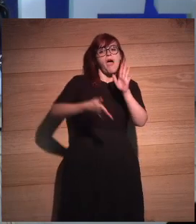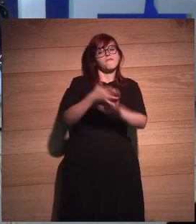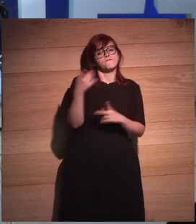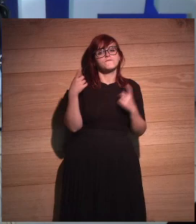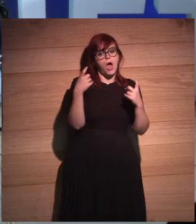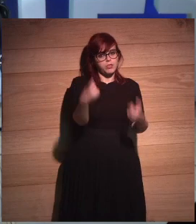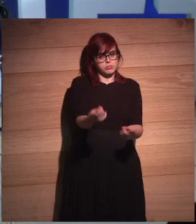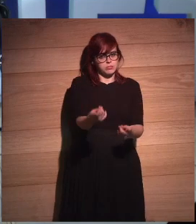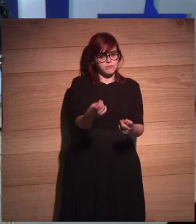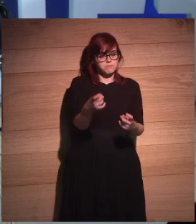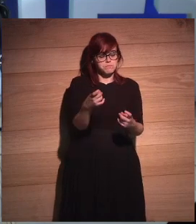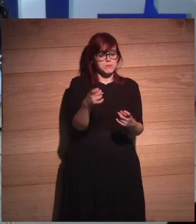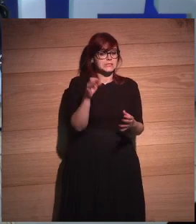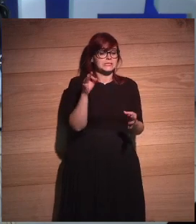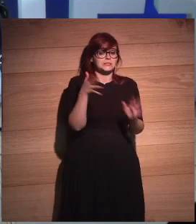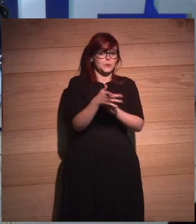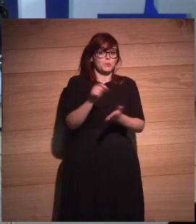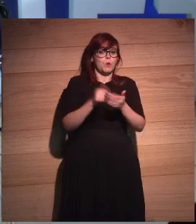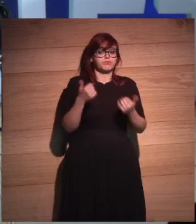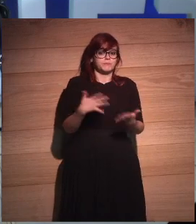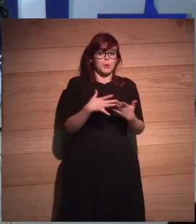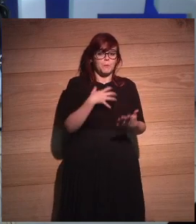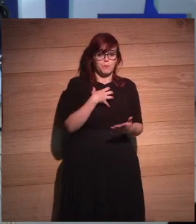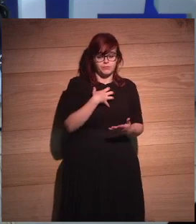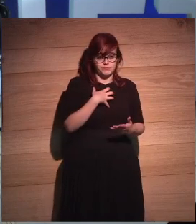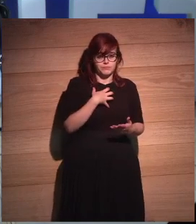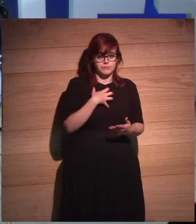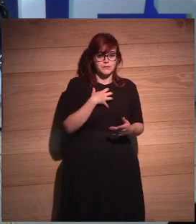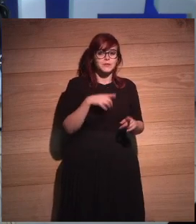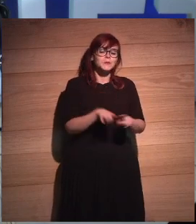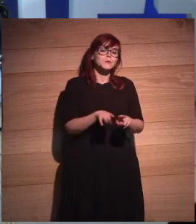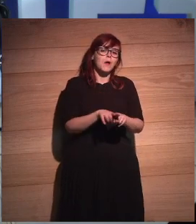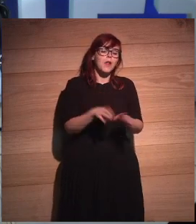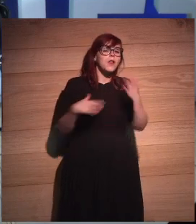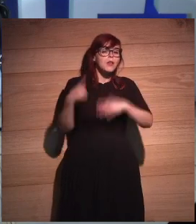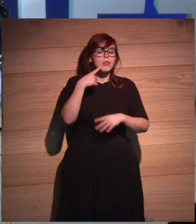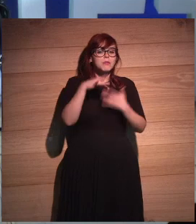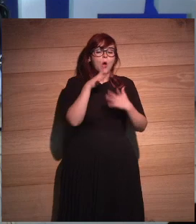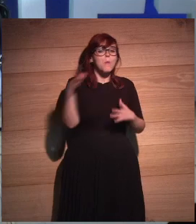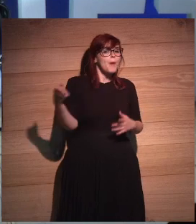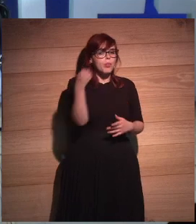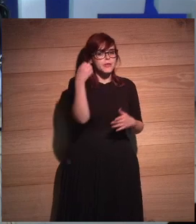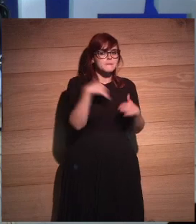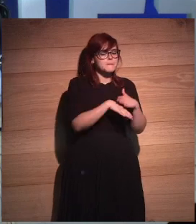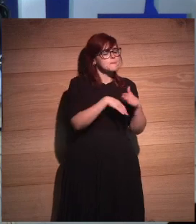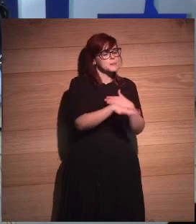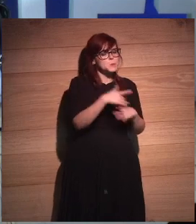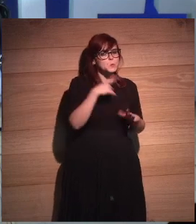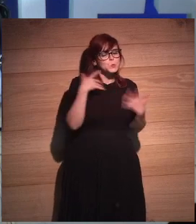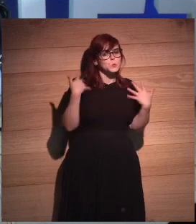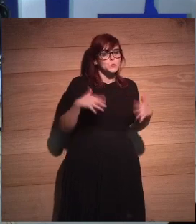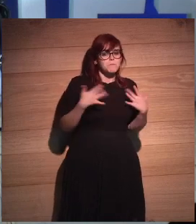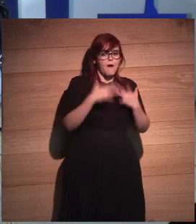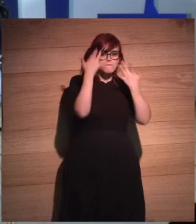recorrido, que no se va a resolver en breve. Como decíamos antes, el poder acumulado es grande, ¿no? Y